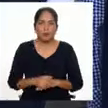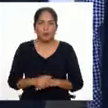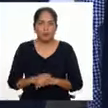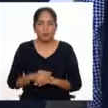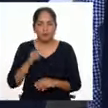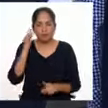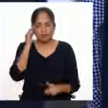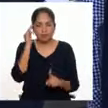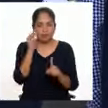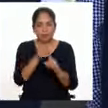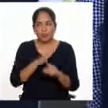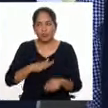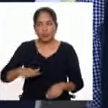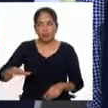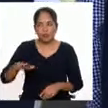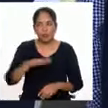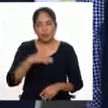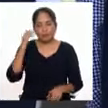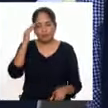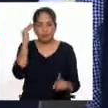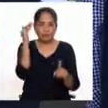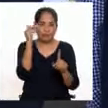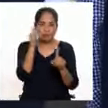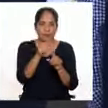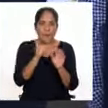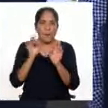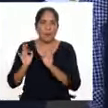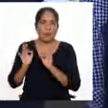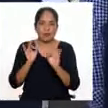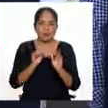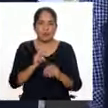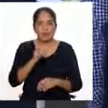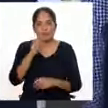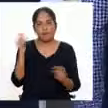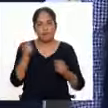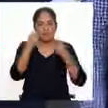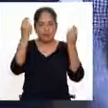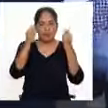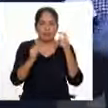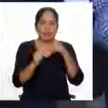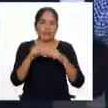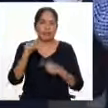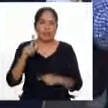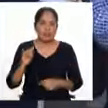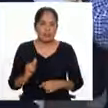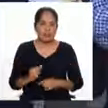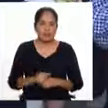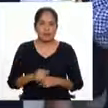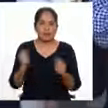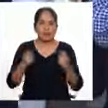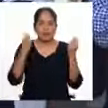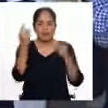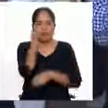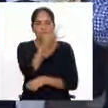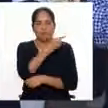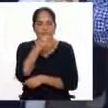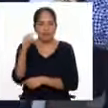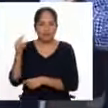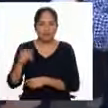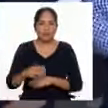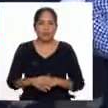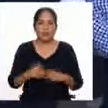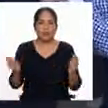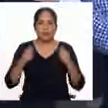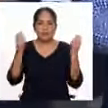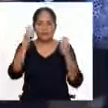desarrollo de todas y todos los peruanos. ¡Que viva Atalaya! ¡Viva! ¡Que viva Ucayali! ¡Viva!